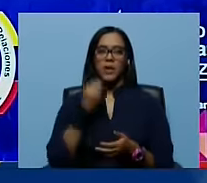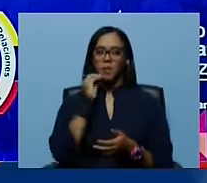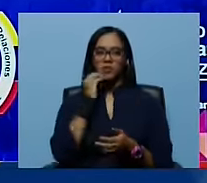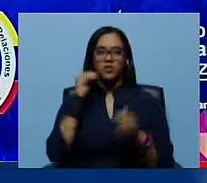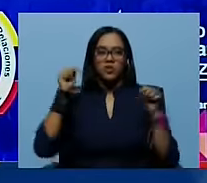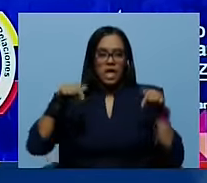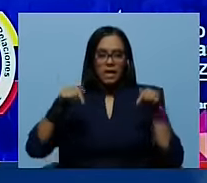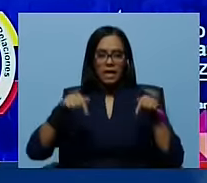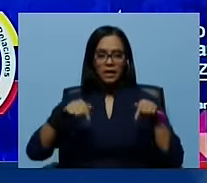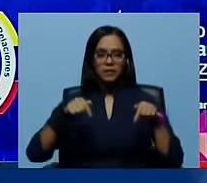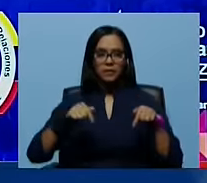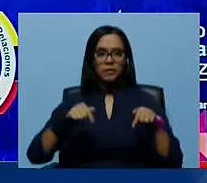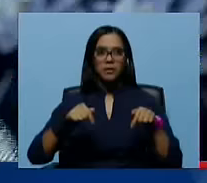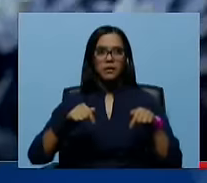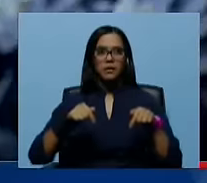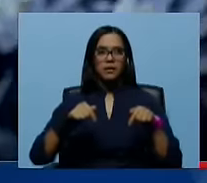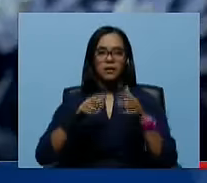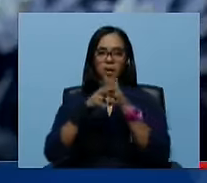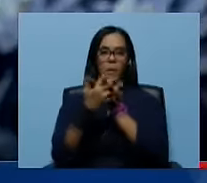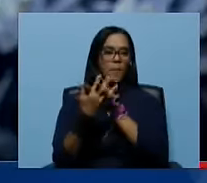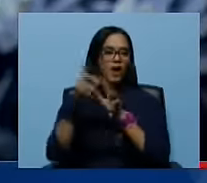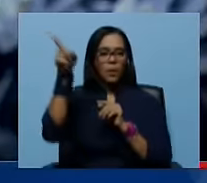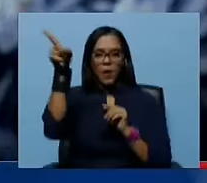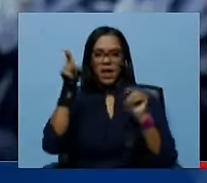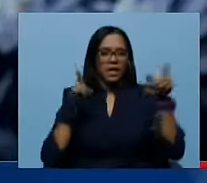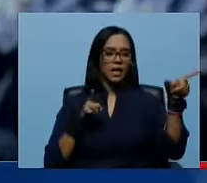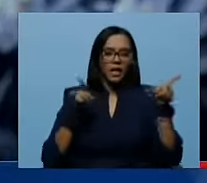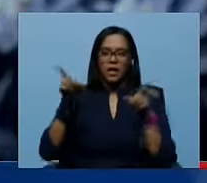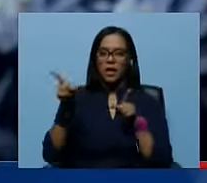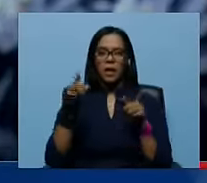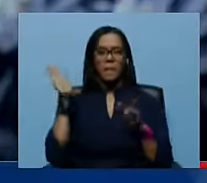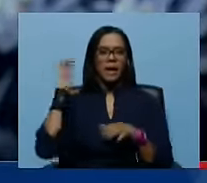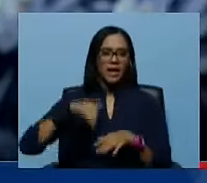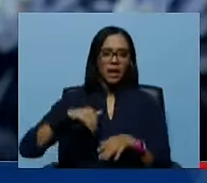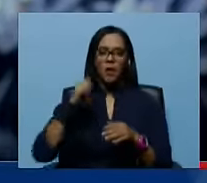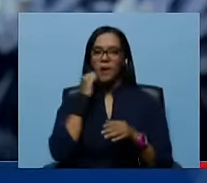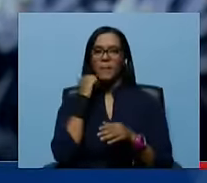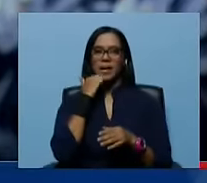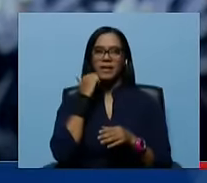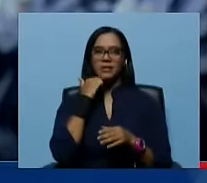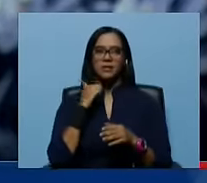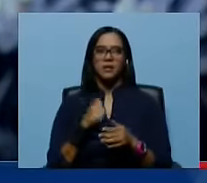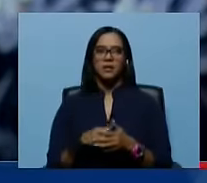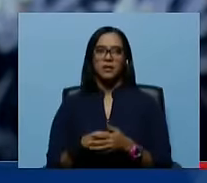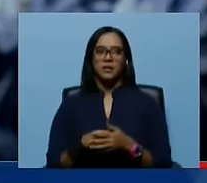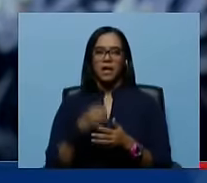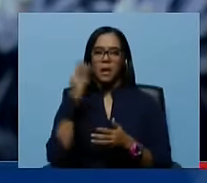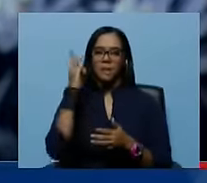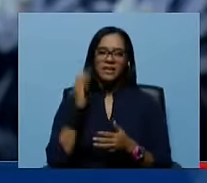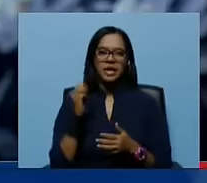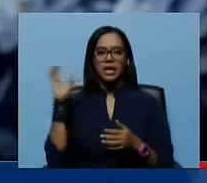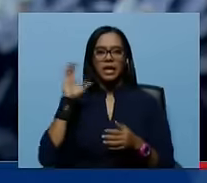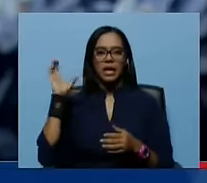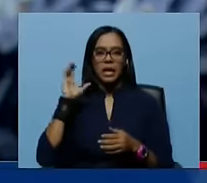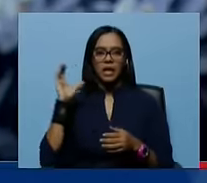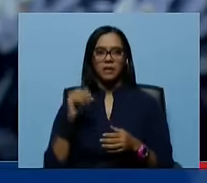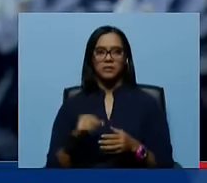aquí, que sacaban de un barrio por aquí, de un barrio por allá, en Maracaibo, en Valencia, en Petare, en Caracas.